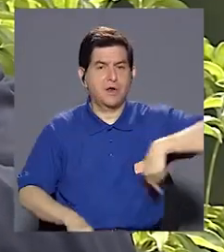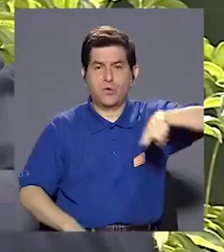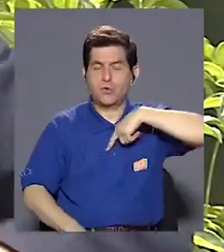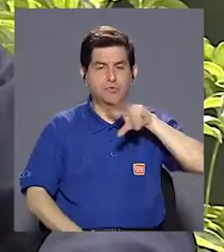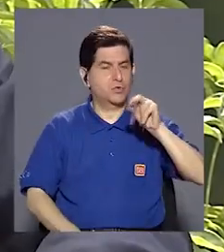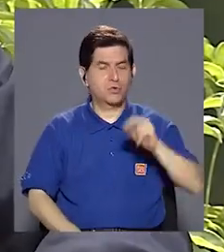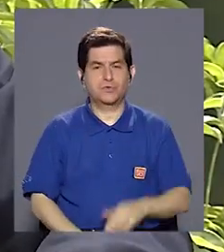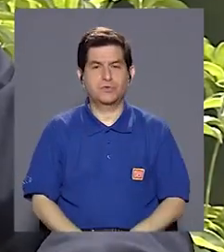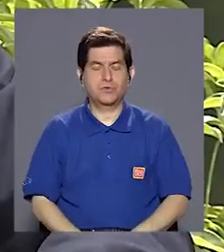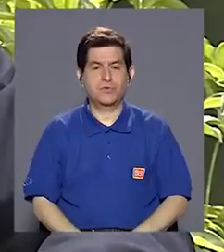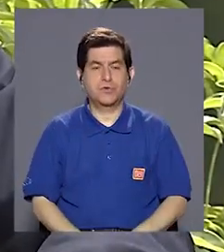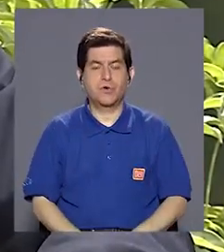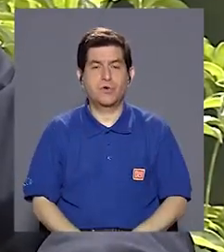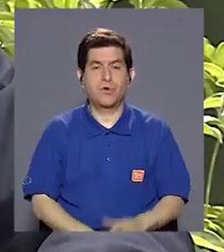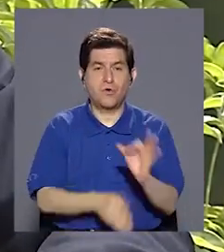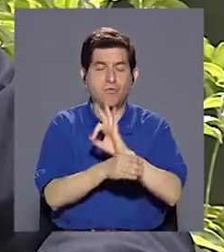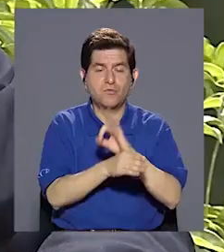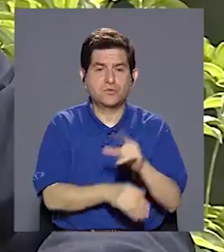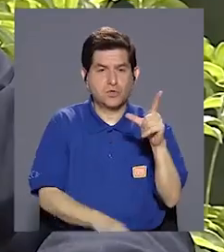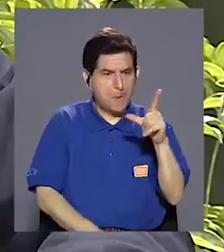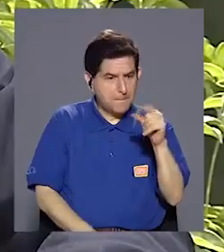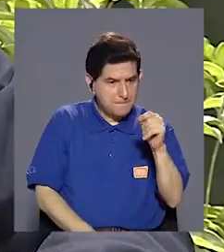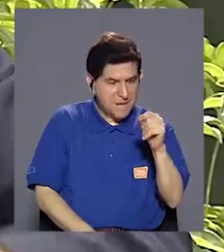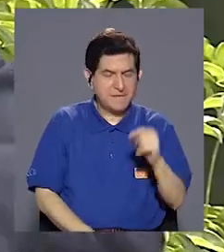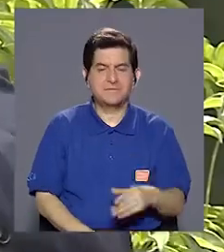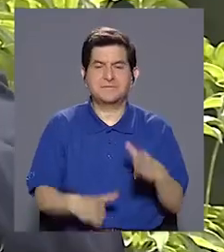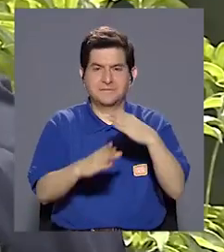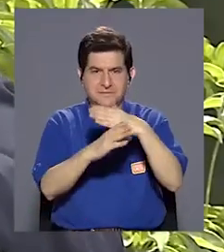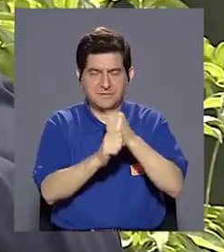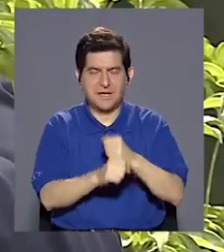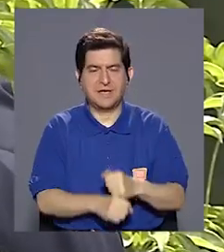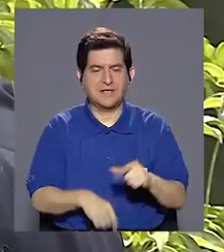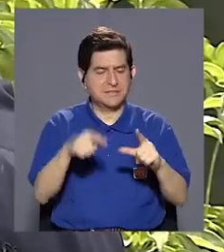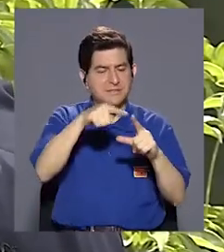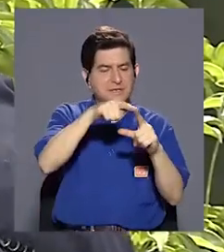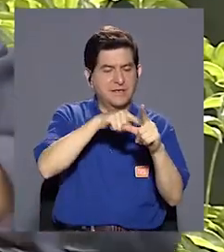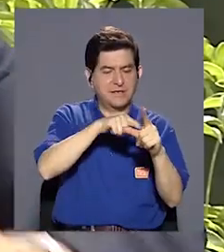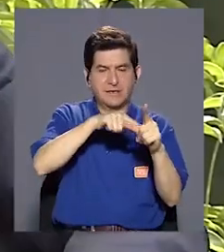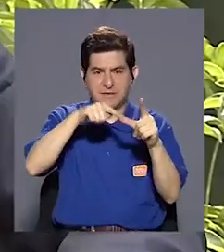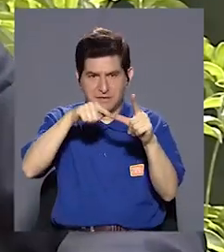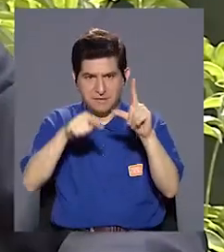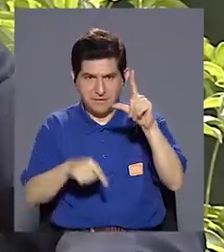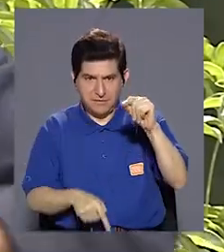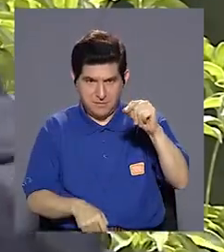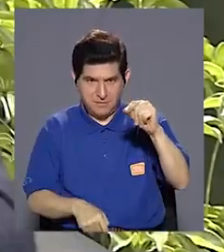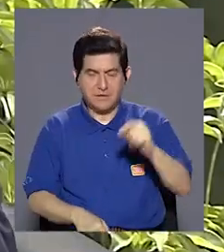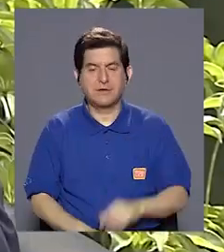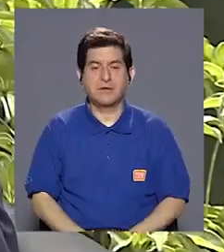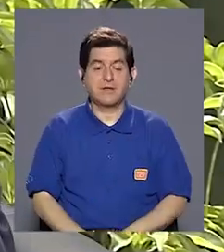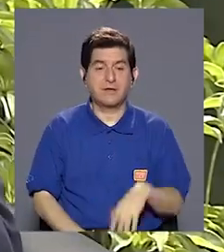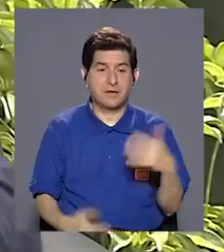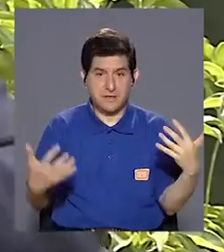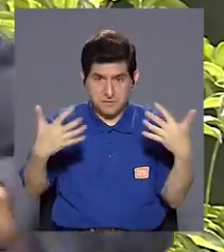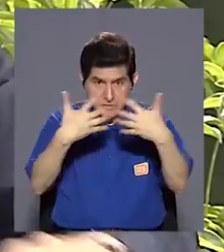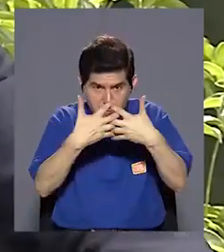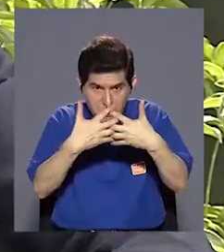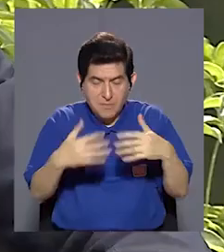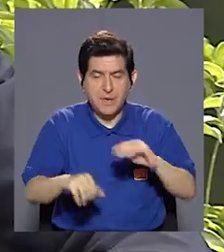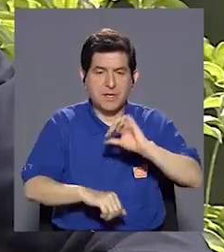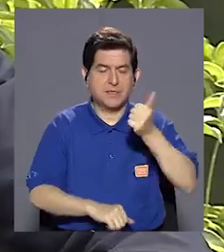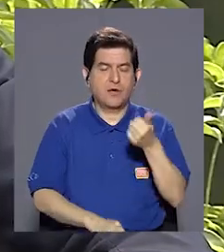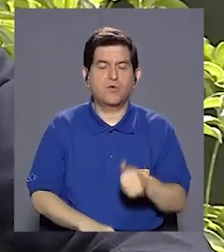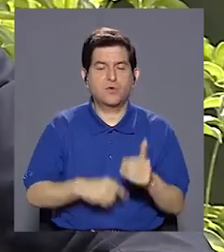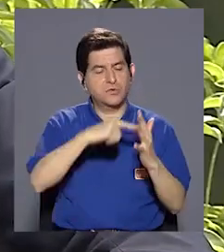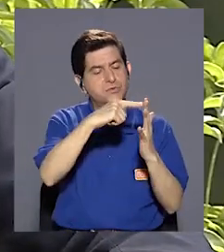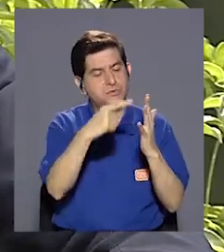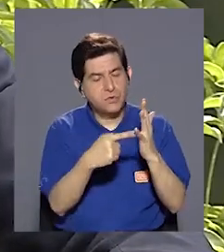como nosotros. Esta función de pinza que tenemos nosotros, ¿verdad?, que generalmente hacemos con el dedo pulgar y el dedo índice, y que obviamente se complementa con el resto de los